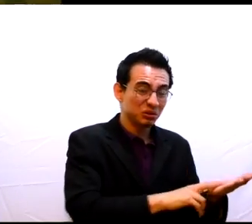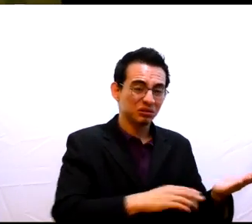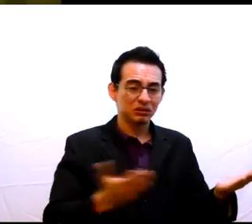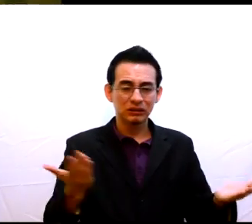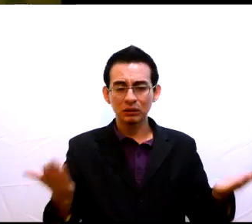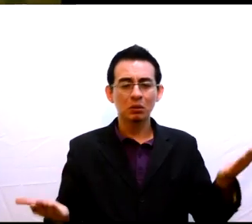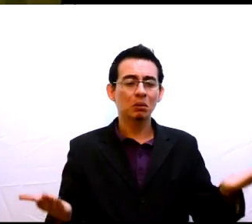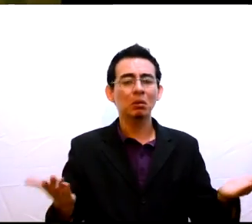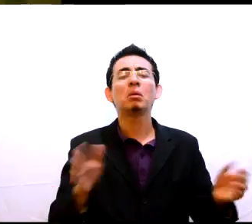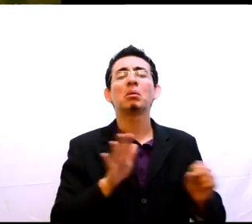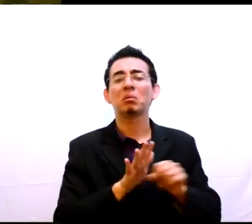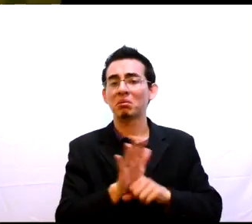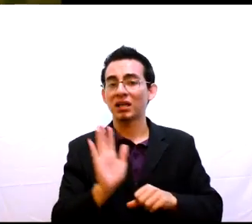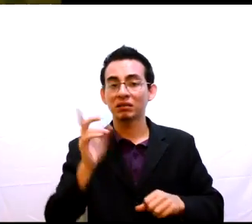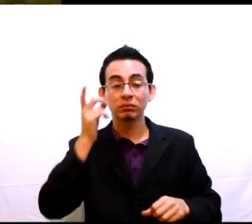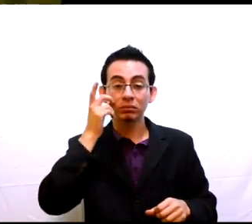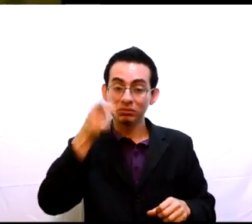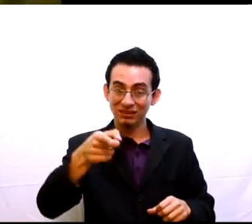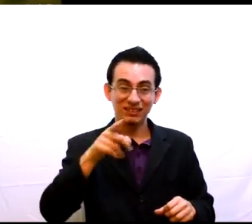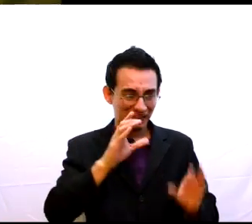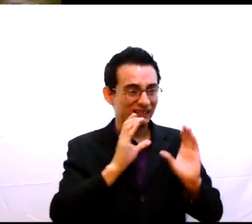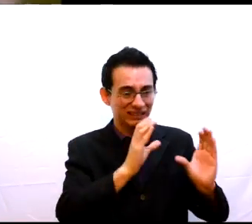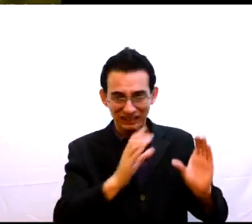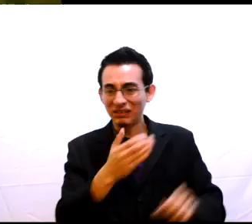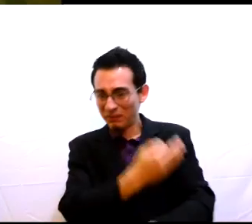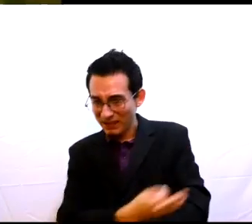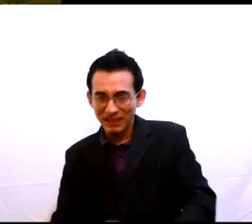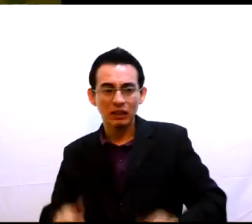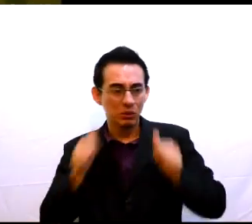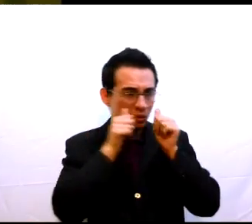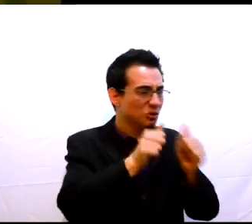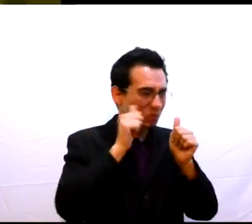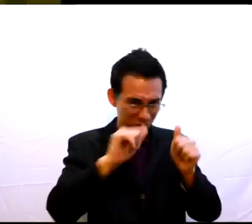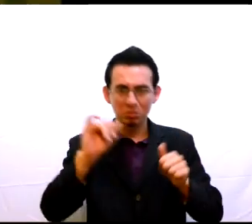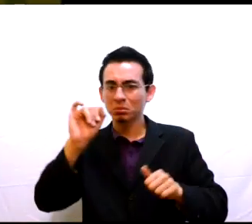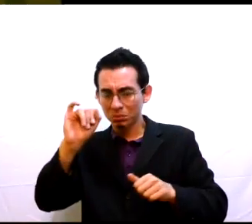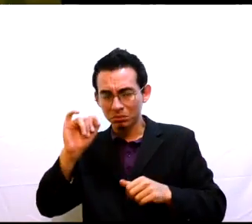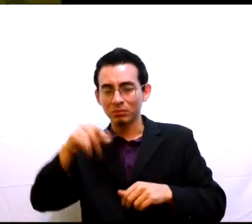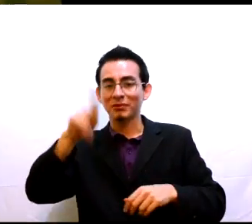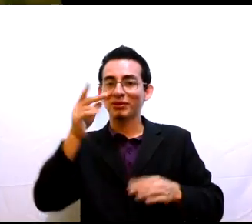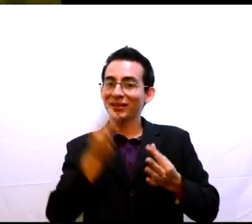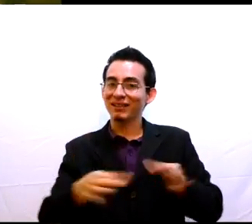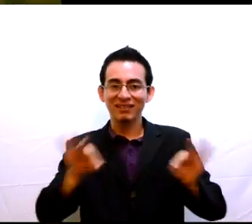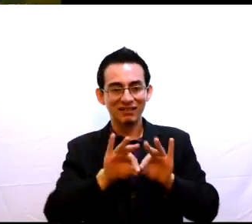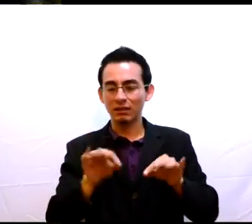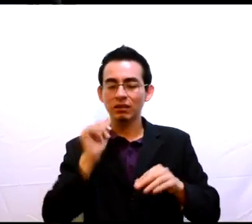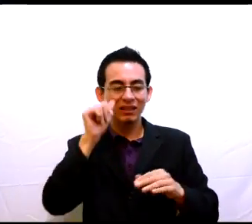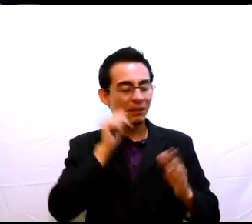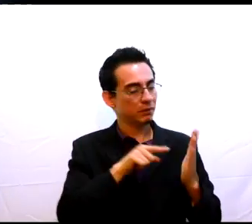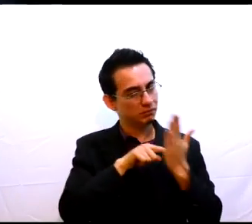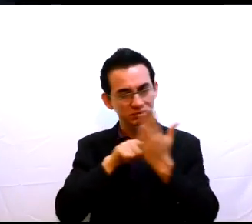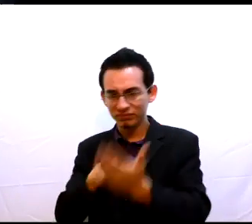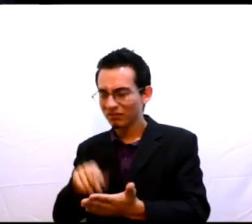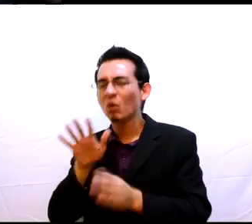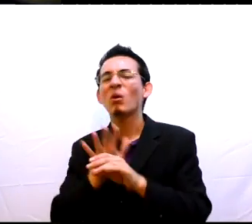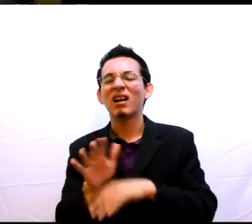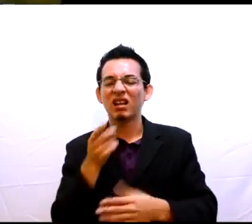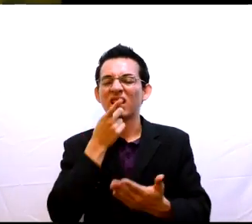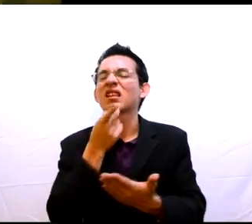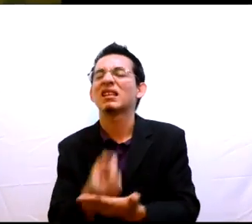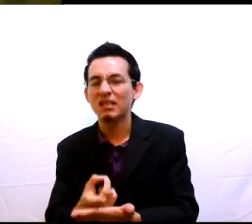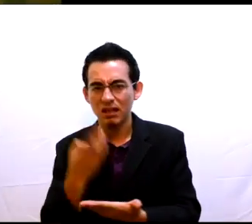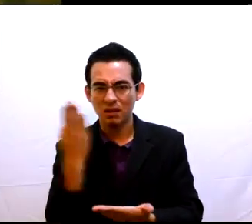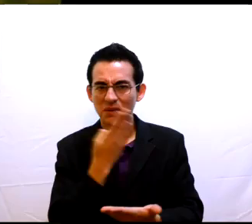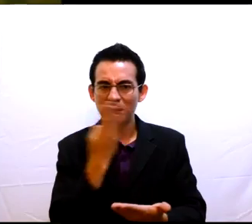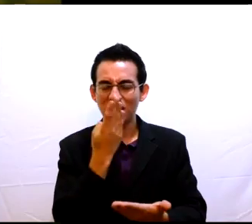esposa tus hijos tu familia pero también en el apoyo a la predicación del evangelio a la extensión del evangelio y